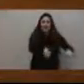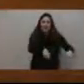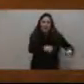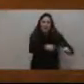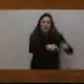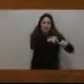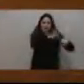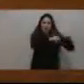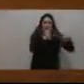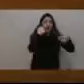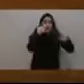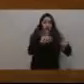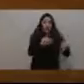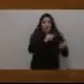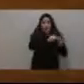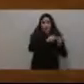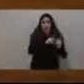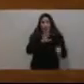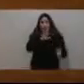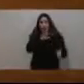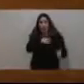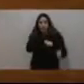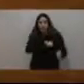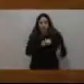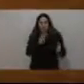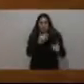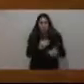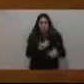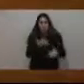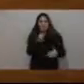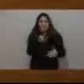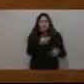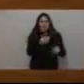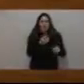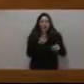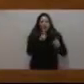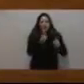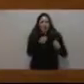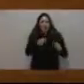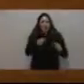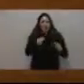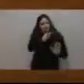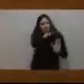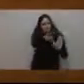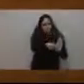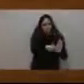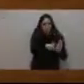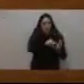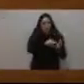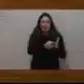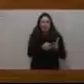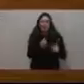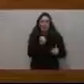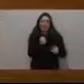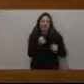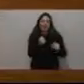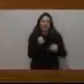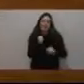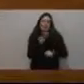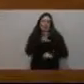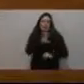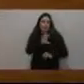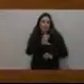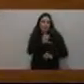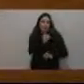estaba planificada a nivel nacional y que se metió, dicho vulgarmente, a calzador en el plan energético nacional y autorizó el Gobierno,